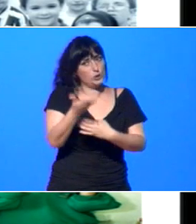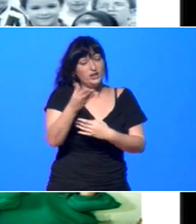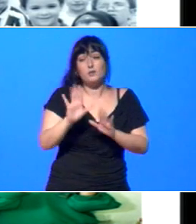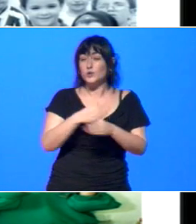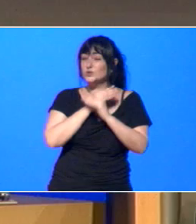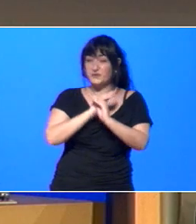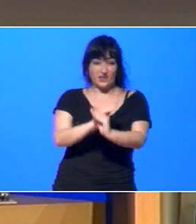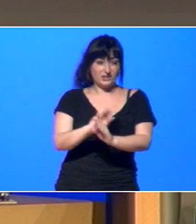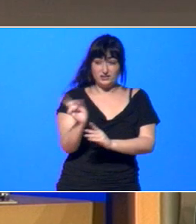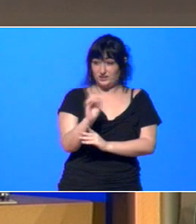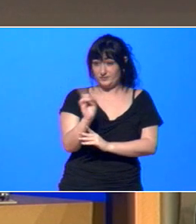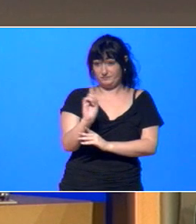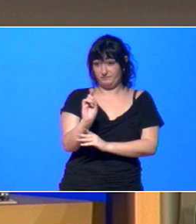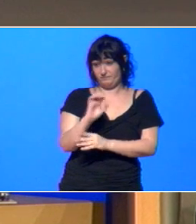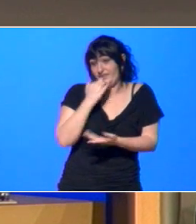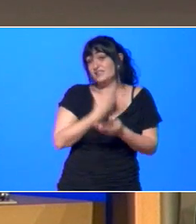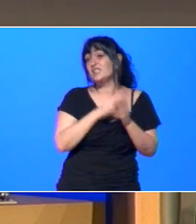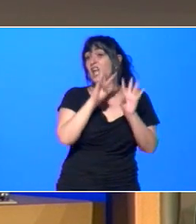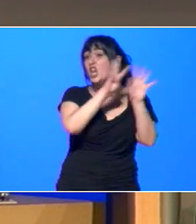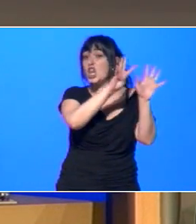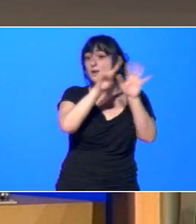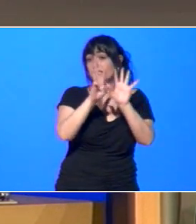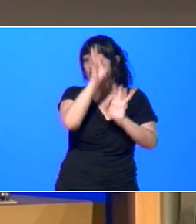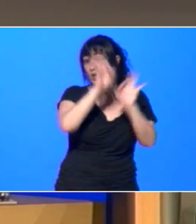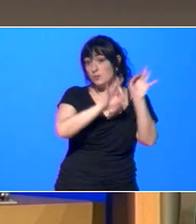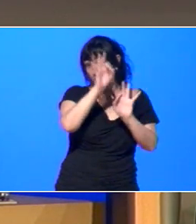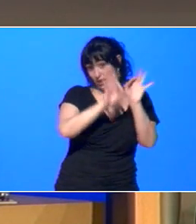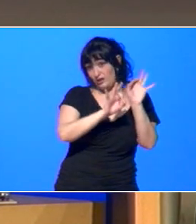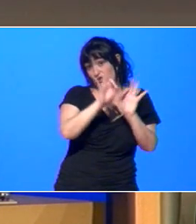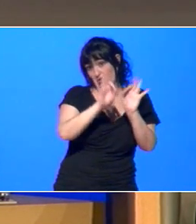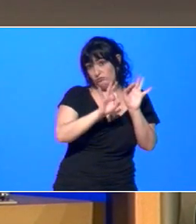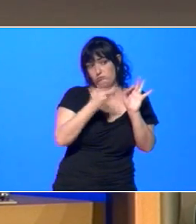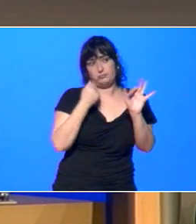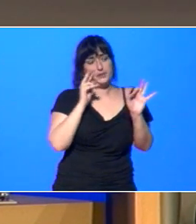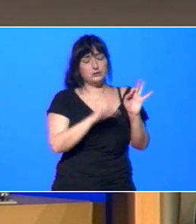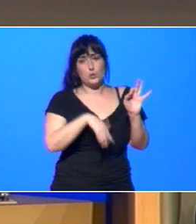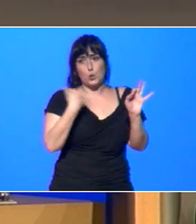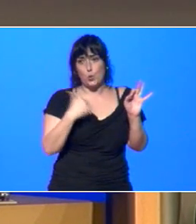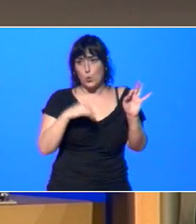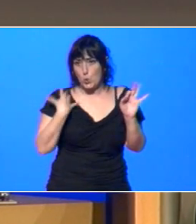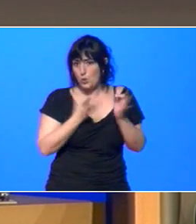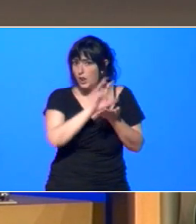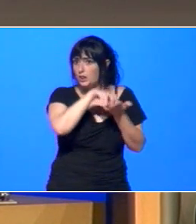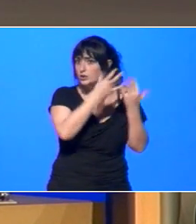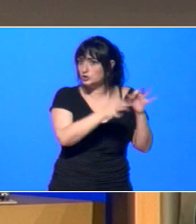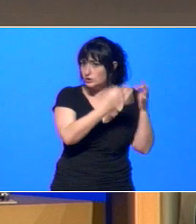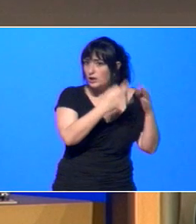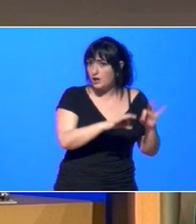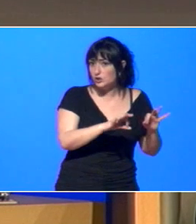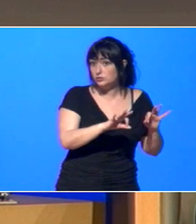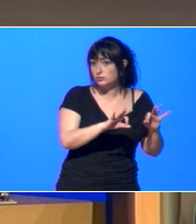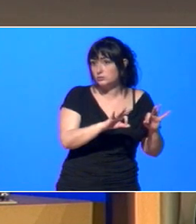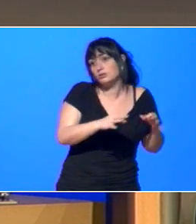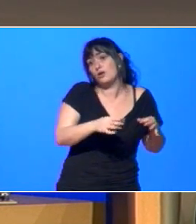si ese 98%, esa presencia hoy por hoy tan abrumadora en los centros ordinarios, no va acompañado de